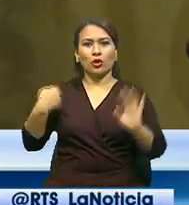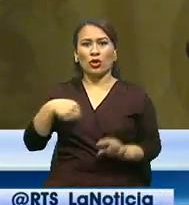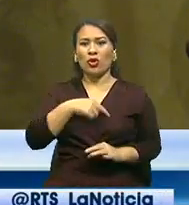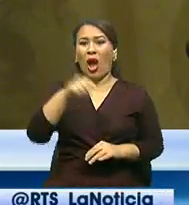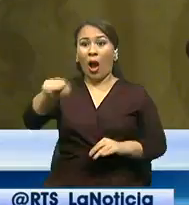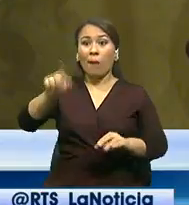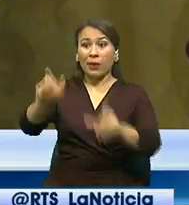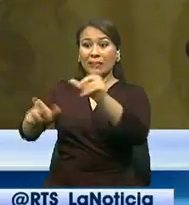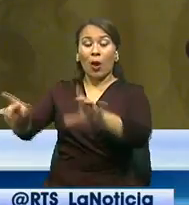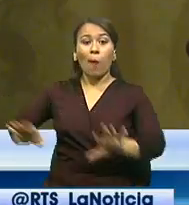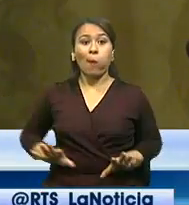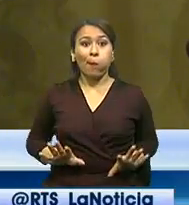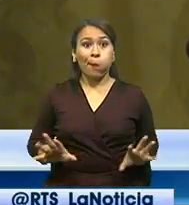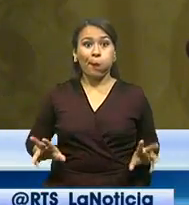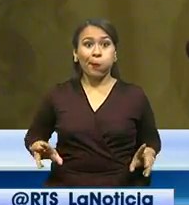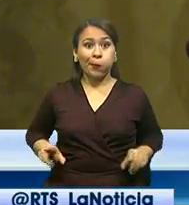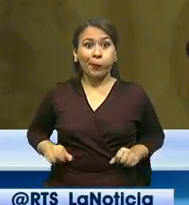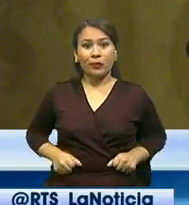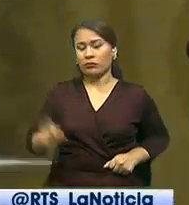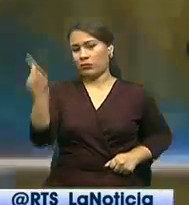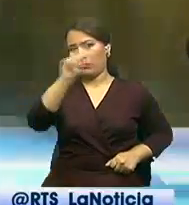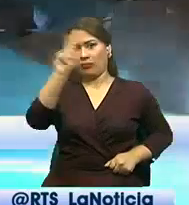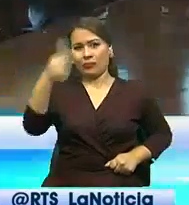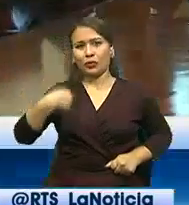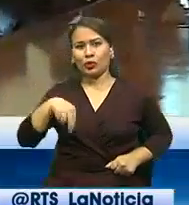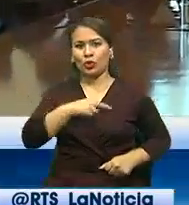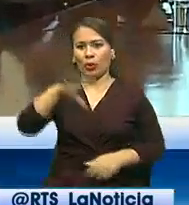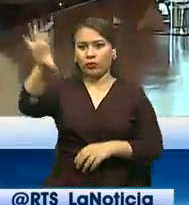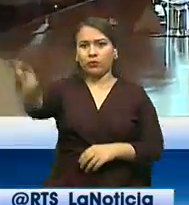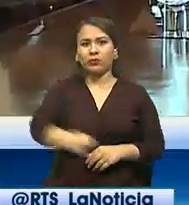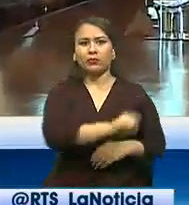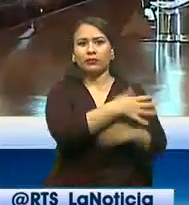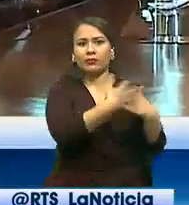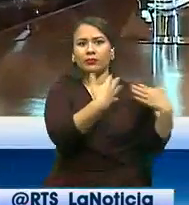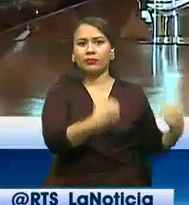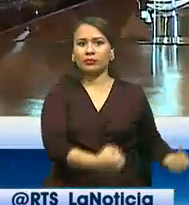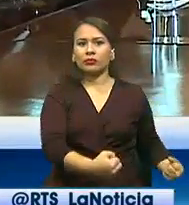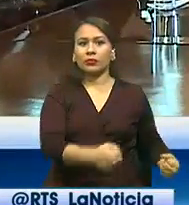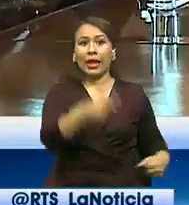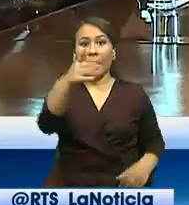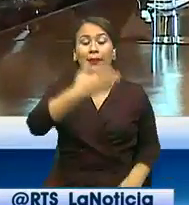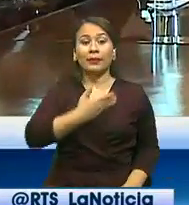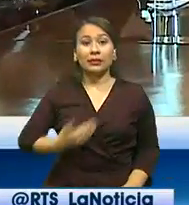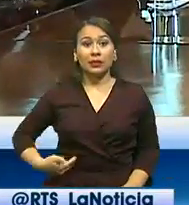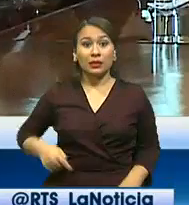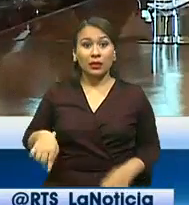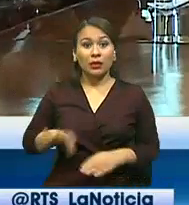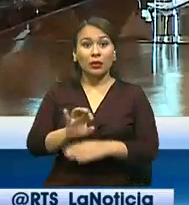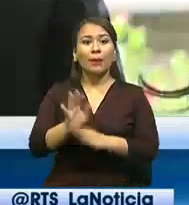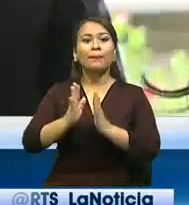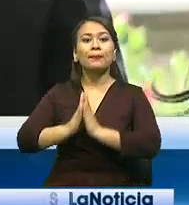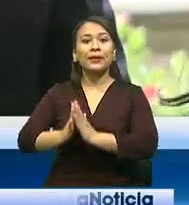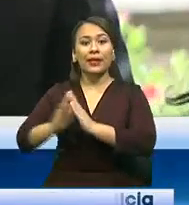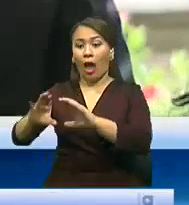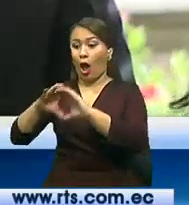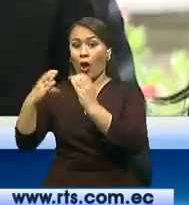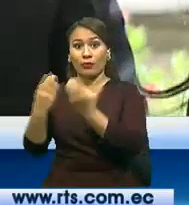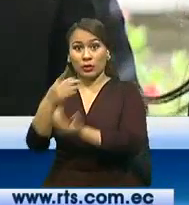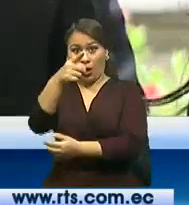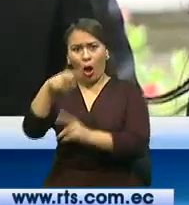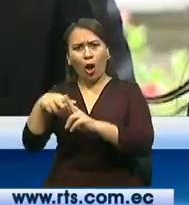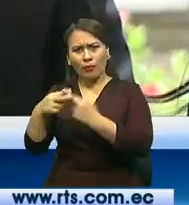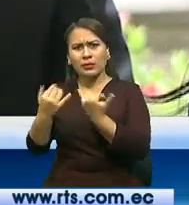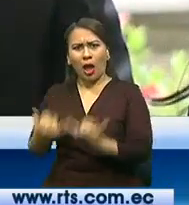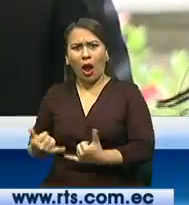de corrupción quede bajo la impunidad. El presidente de la República pidió a los integrantes de la comisión que inicien las actividades de